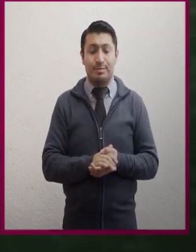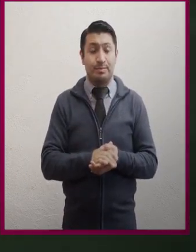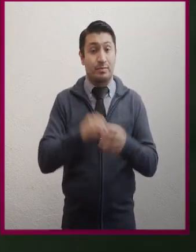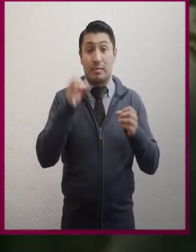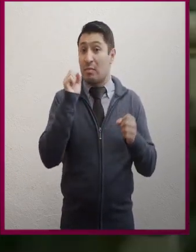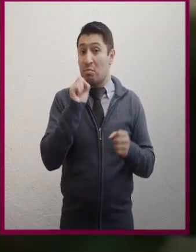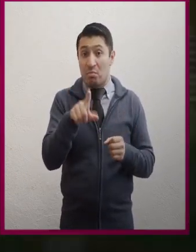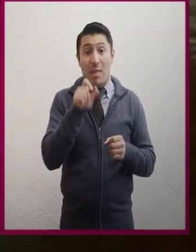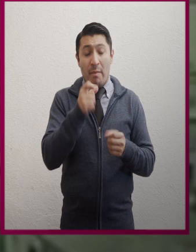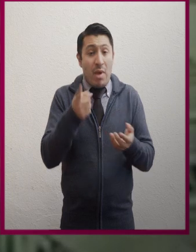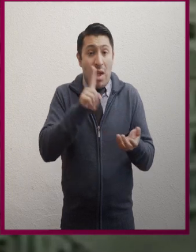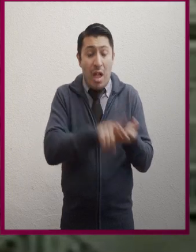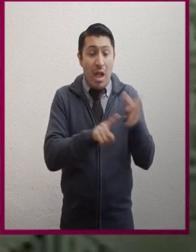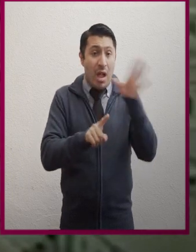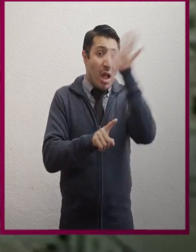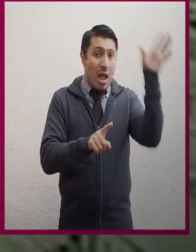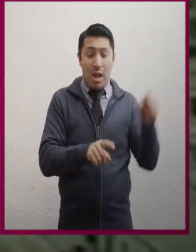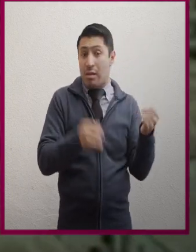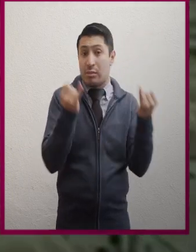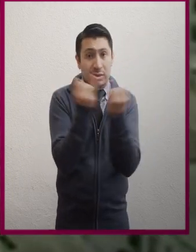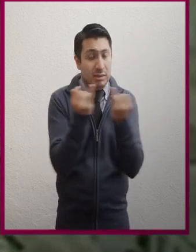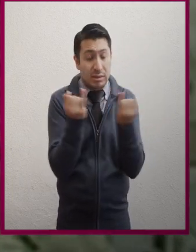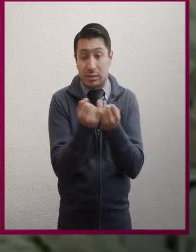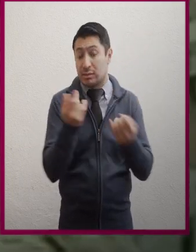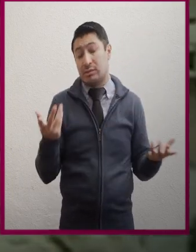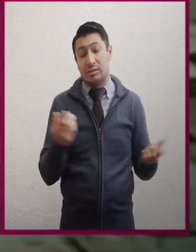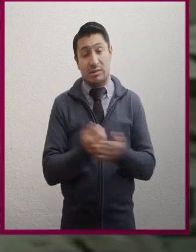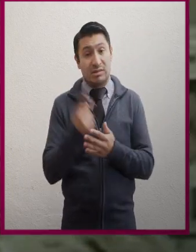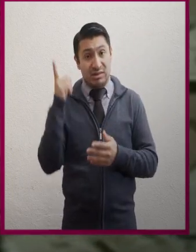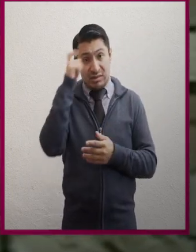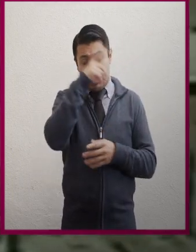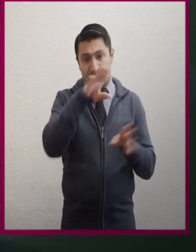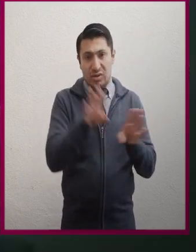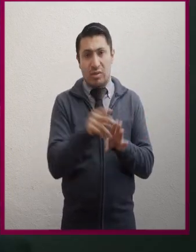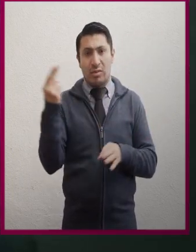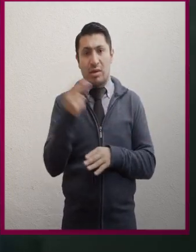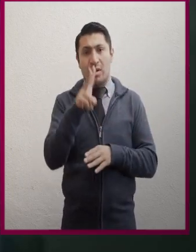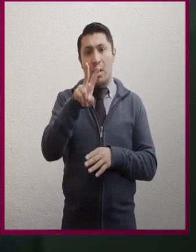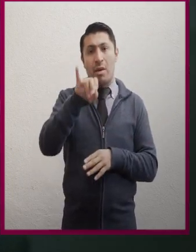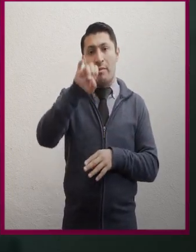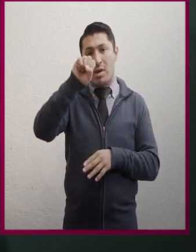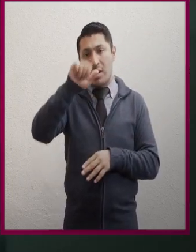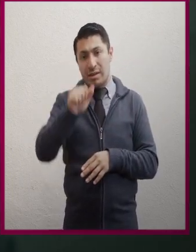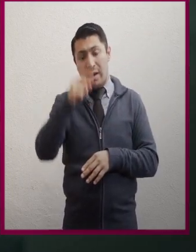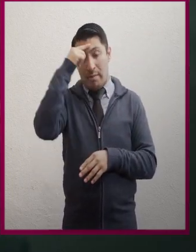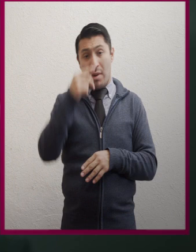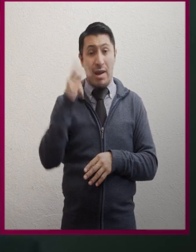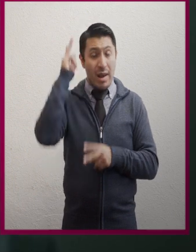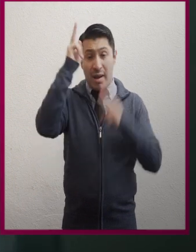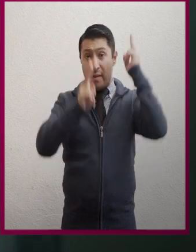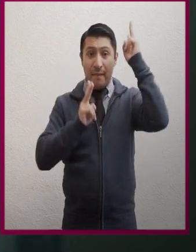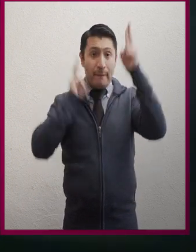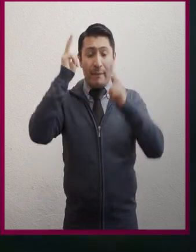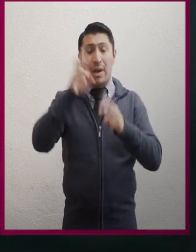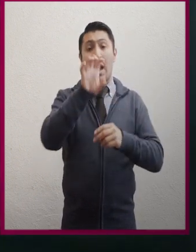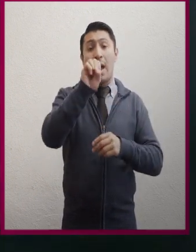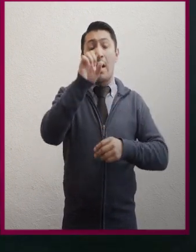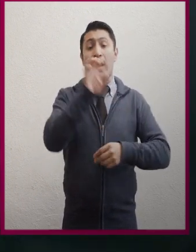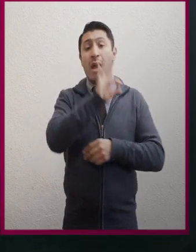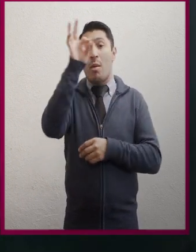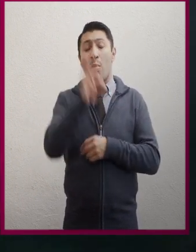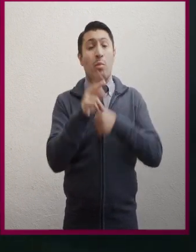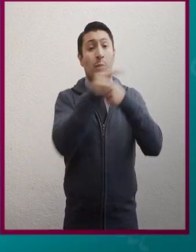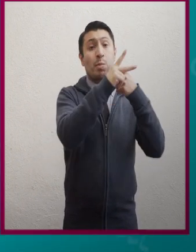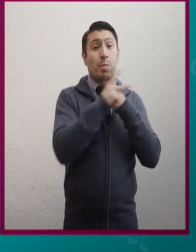otro, incluso dentro de su propio continente. En promedio requieren visas para visitar el 60% de